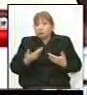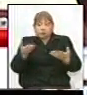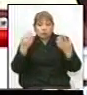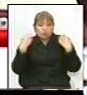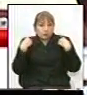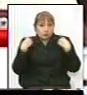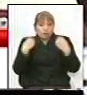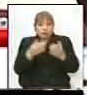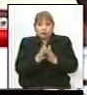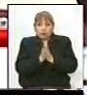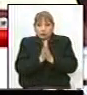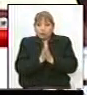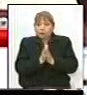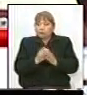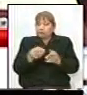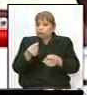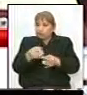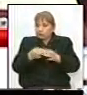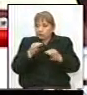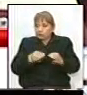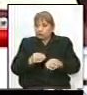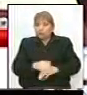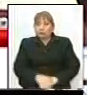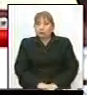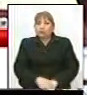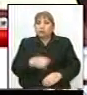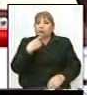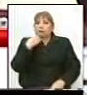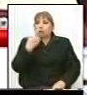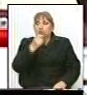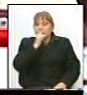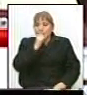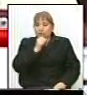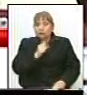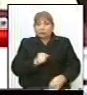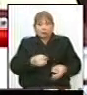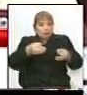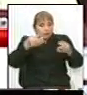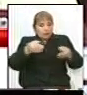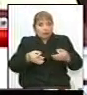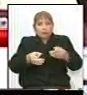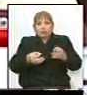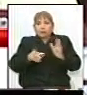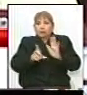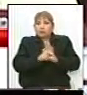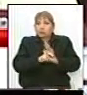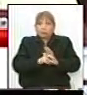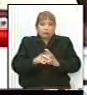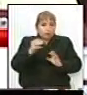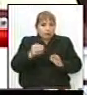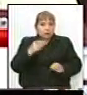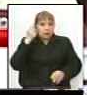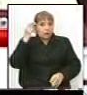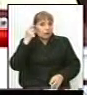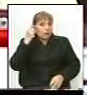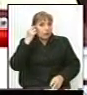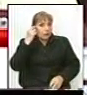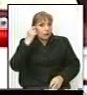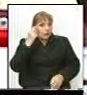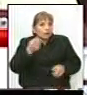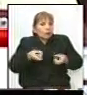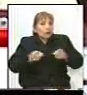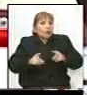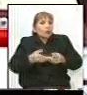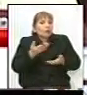a la pluralidad de instancia, podrá declarar la ilegalidad de una organización política cuando